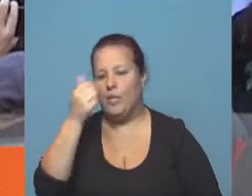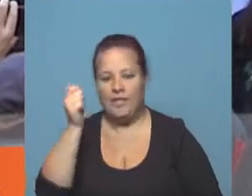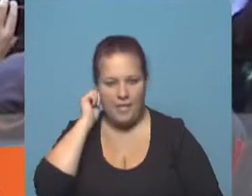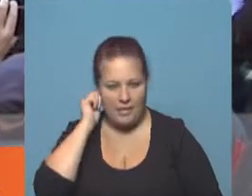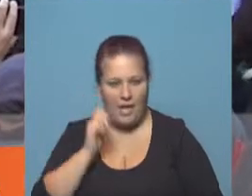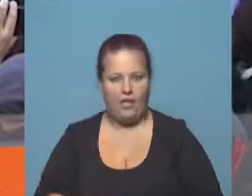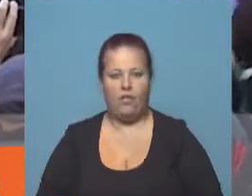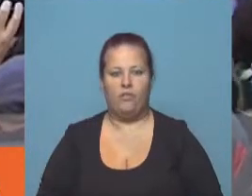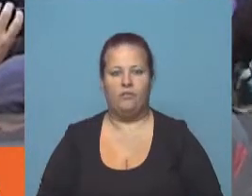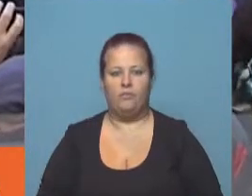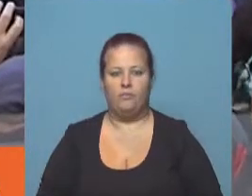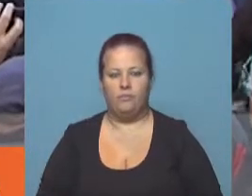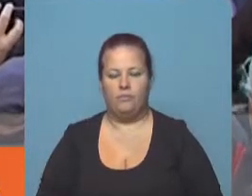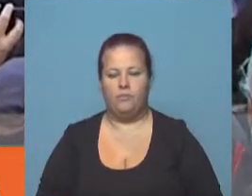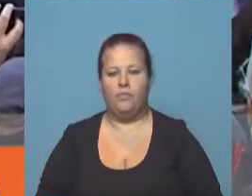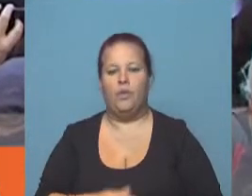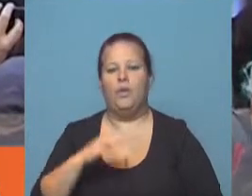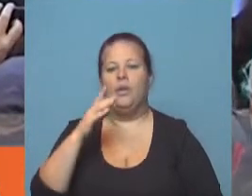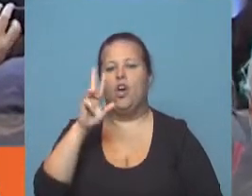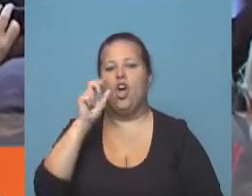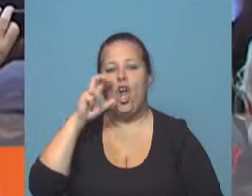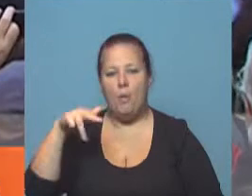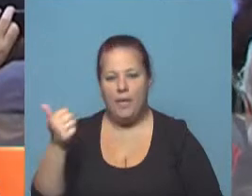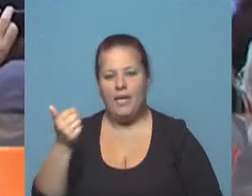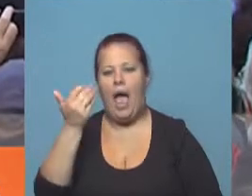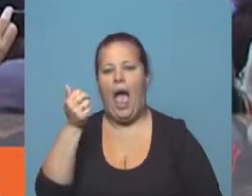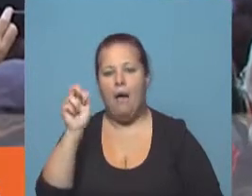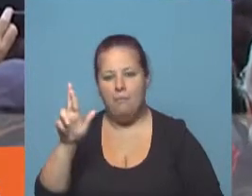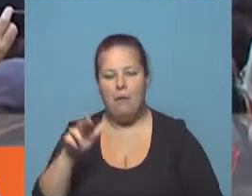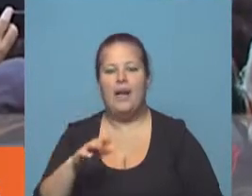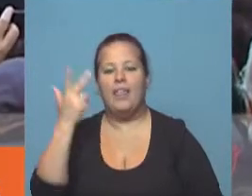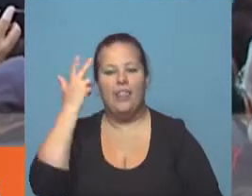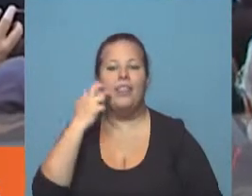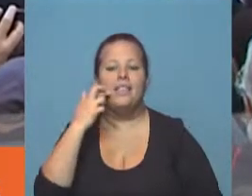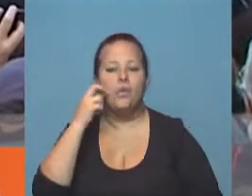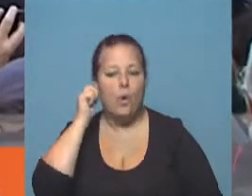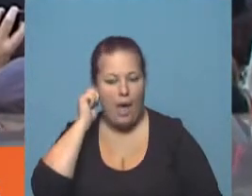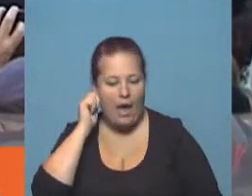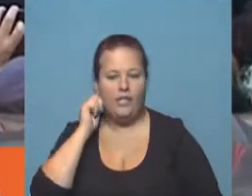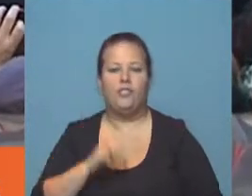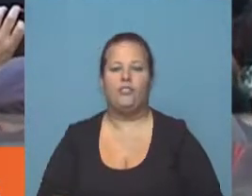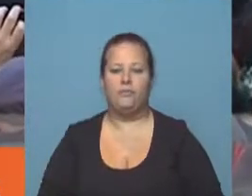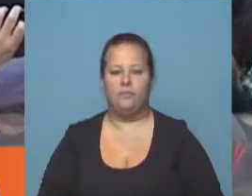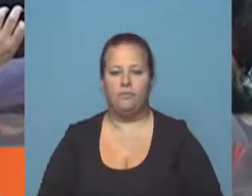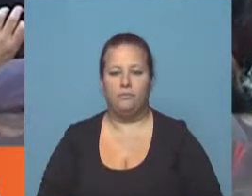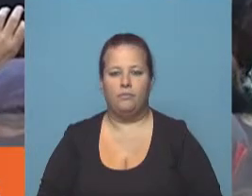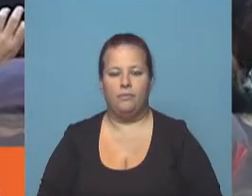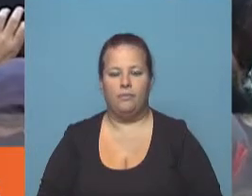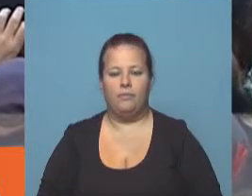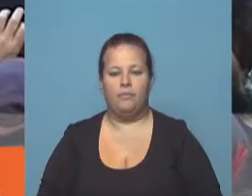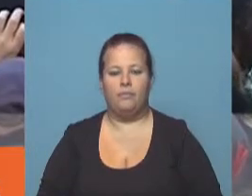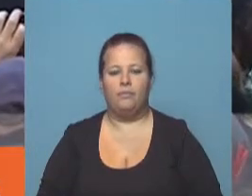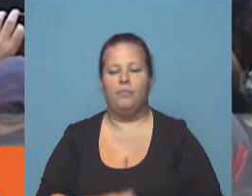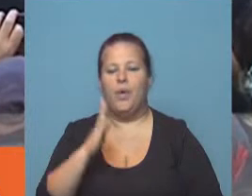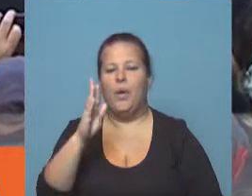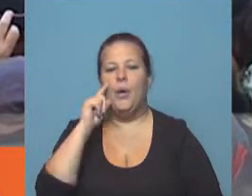años, presente. Bolan Romina Ámbar Luján, 19 años, presente.